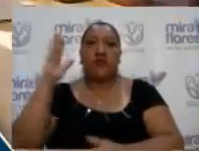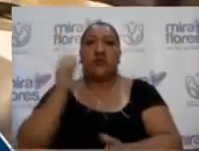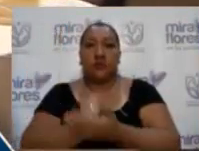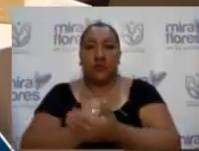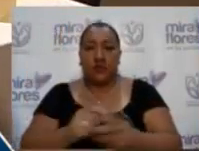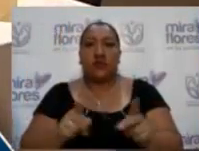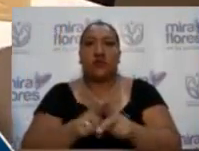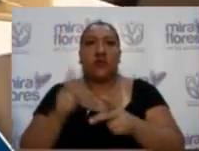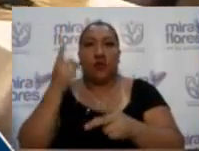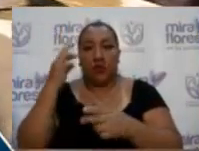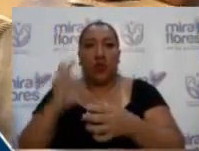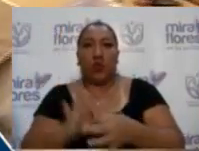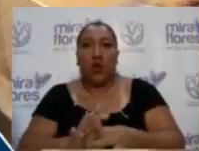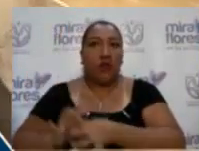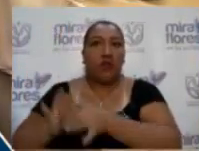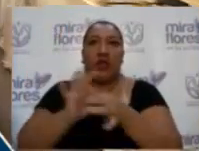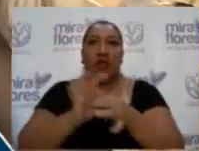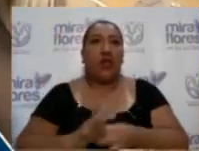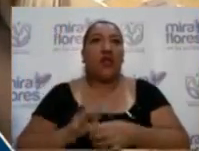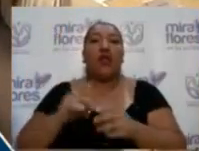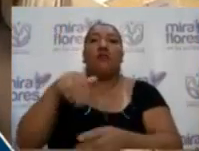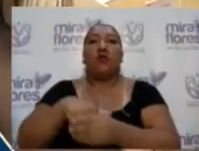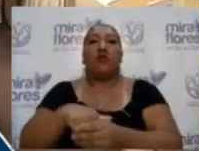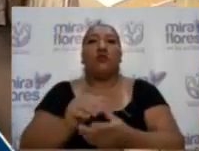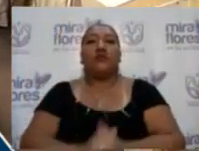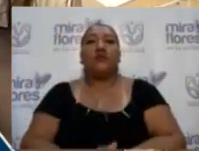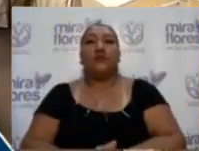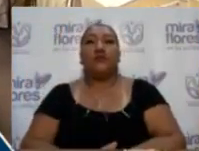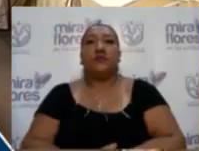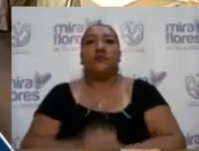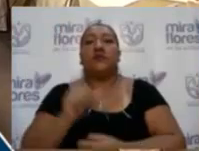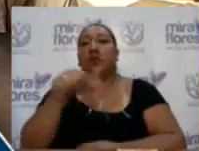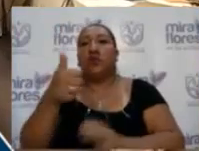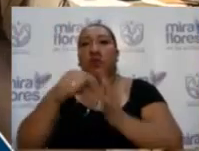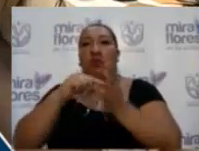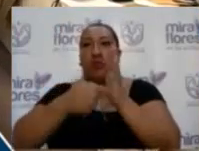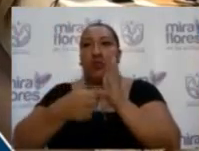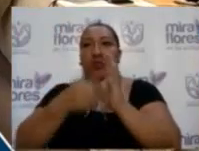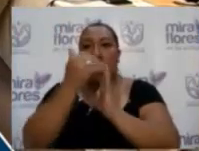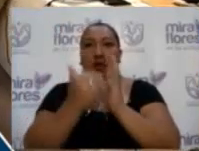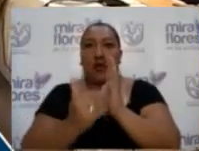aprueba también por unanimidad de votos. Muchas gracias. Vamos al siguiente punto.